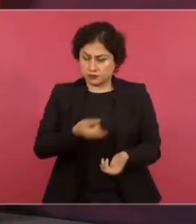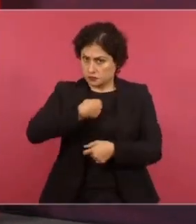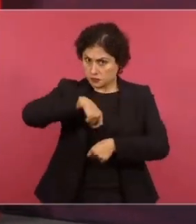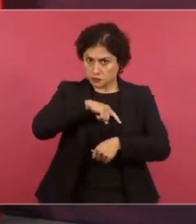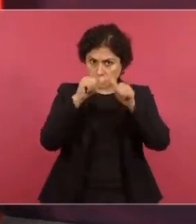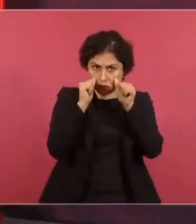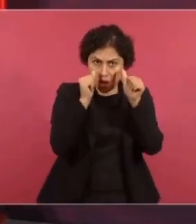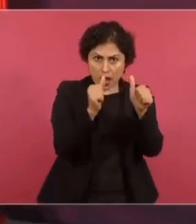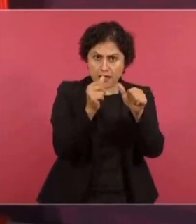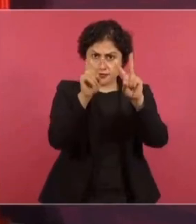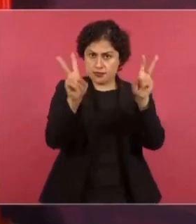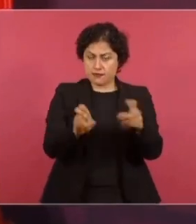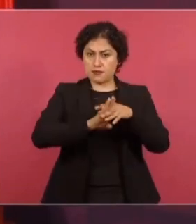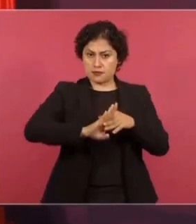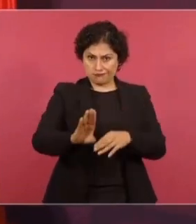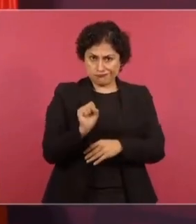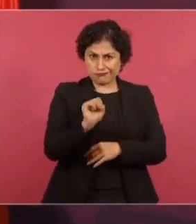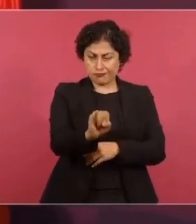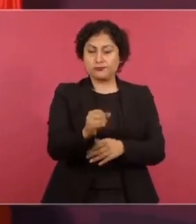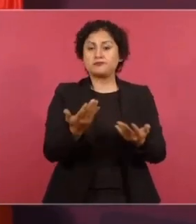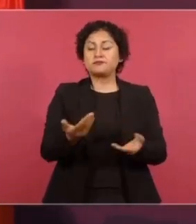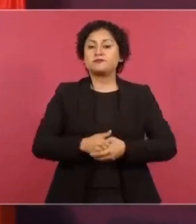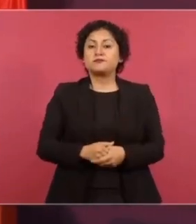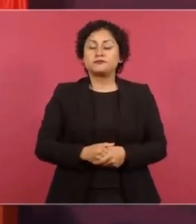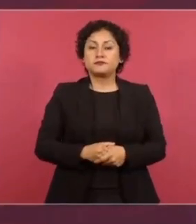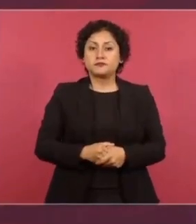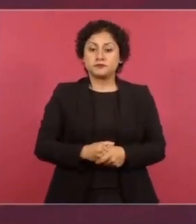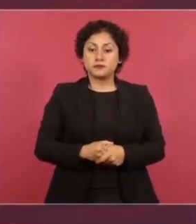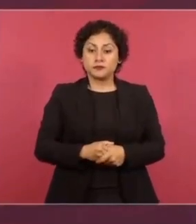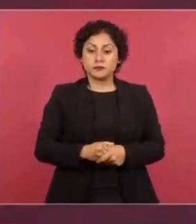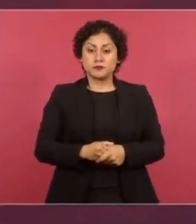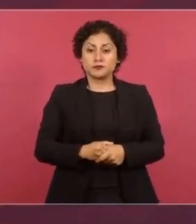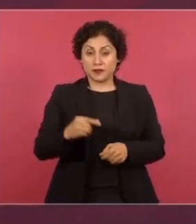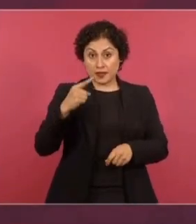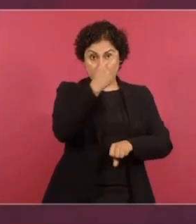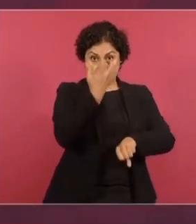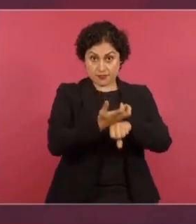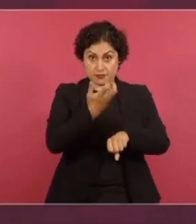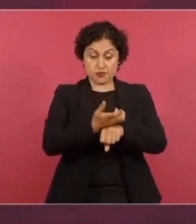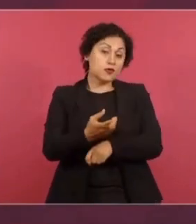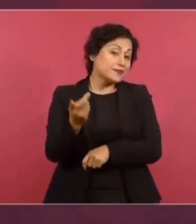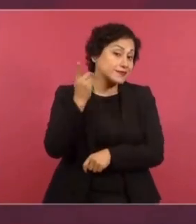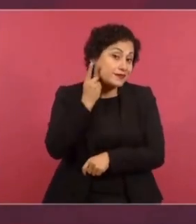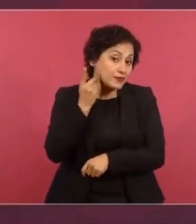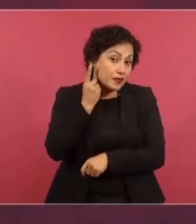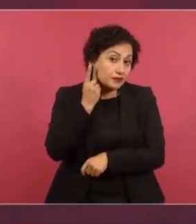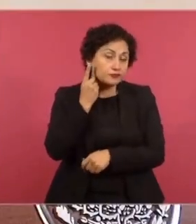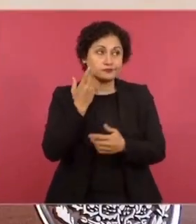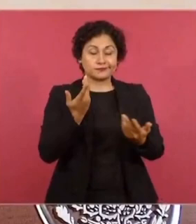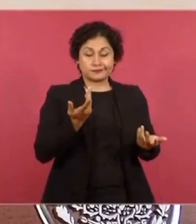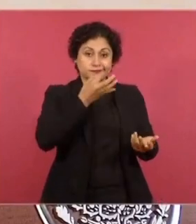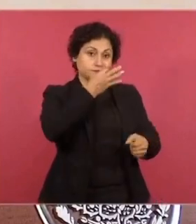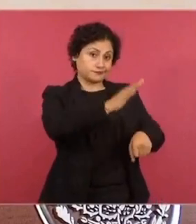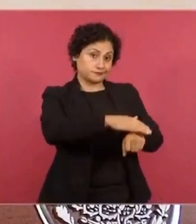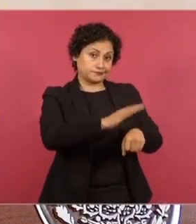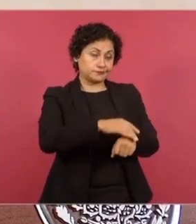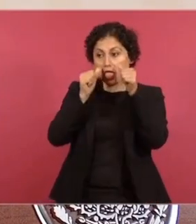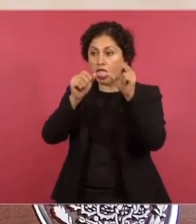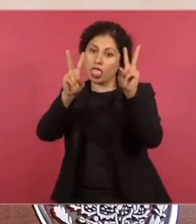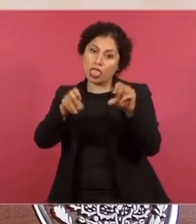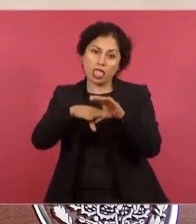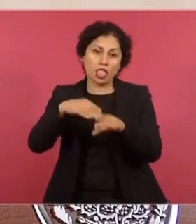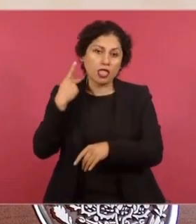el problema migratorio. Los legisladores de Estados Unidos deberían de estar pensando en dos